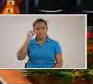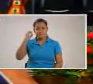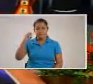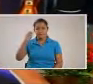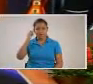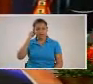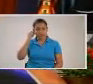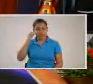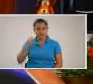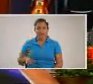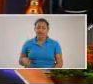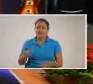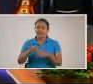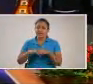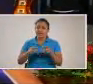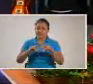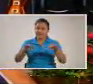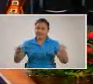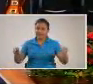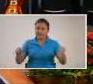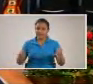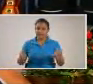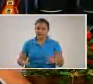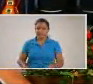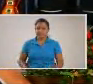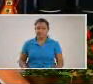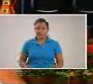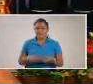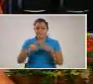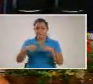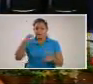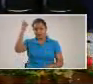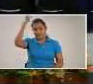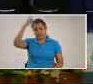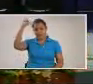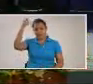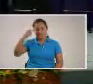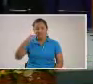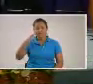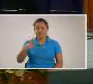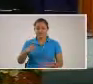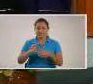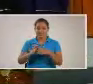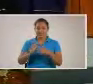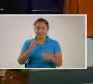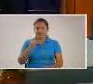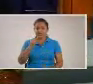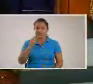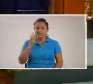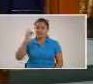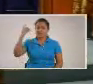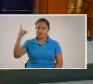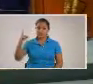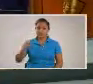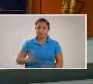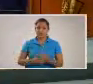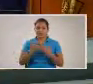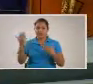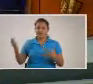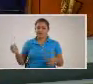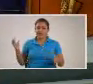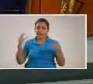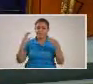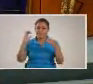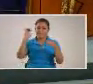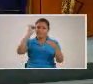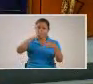la tierra de Tubal. Pero la profecía dice que de parte del Señor le iban a trabar garfios en